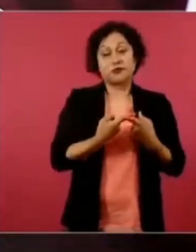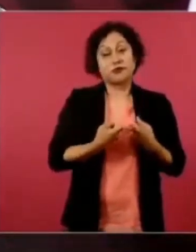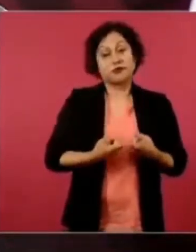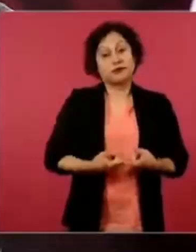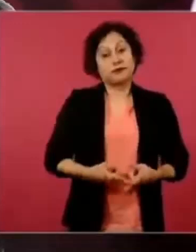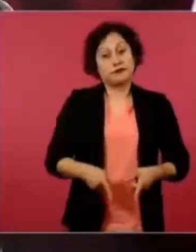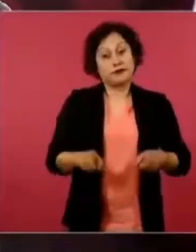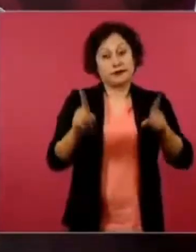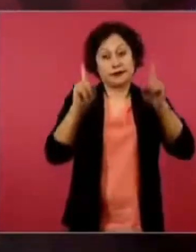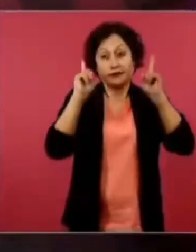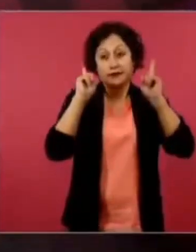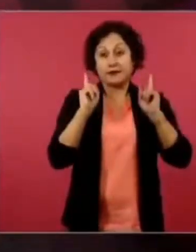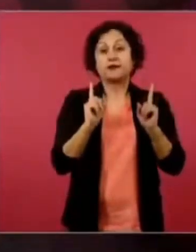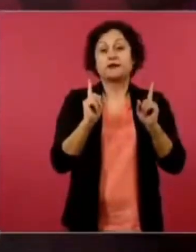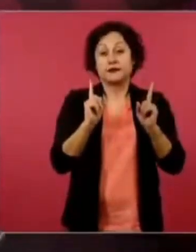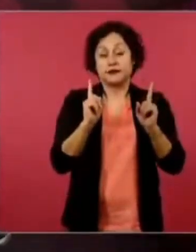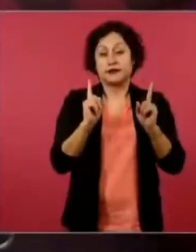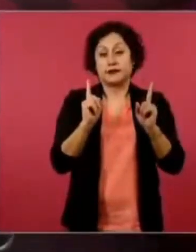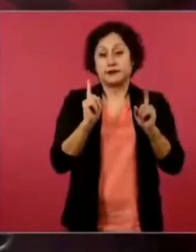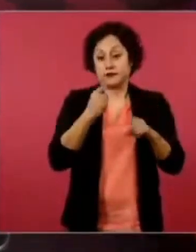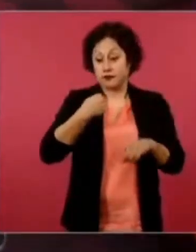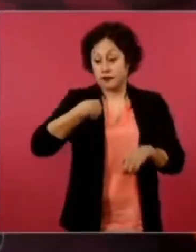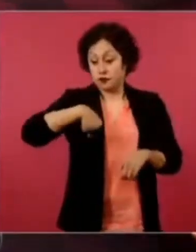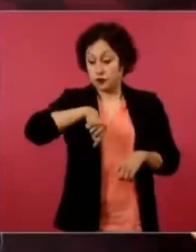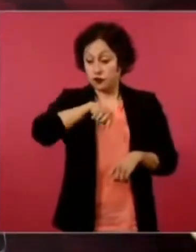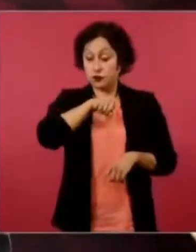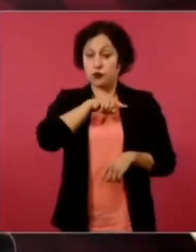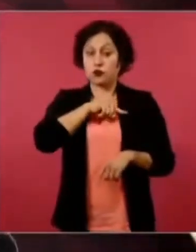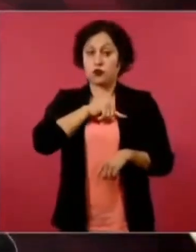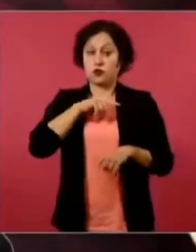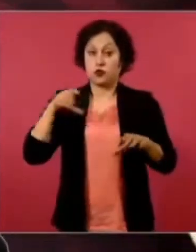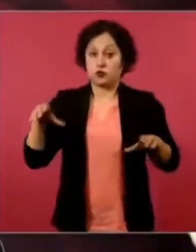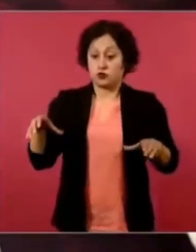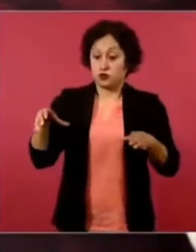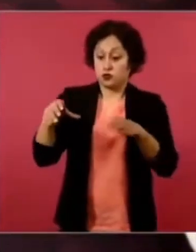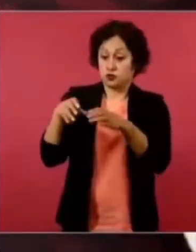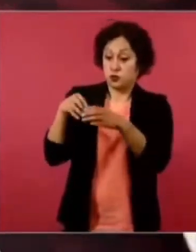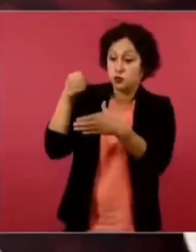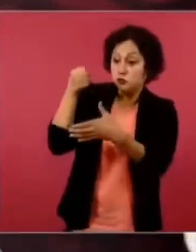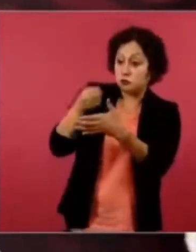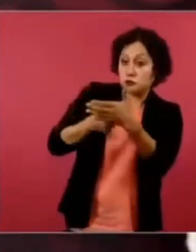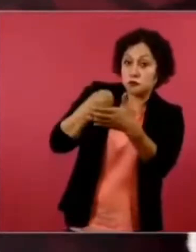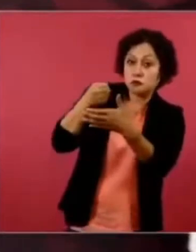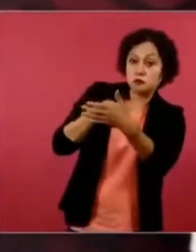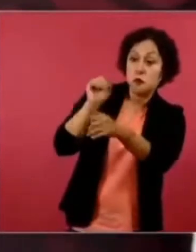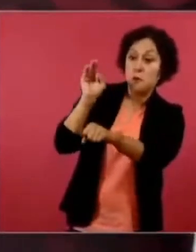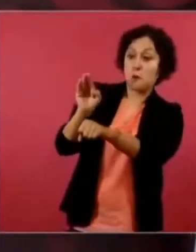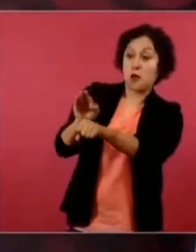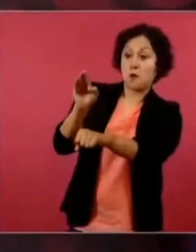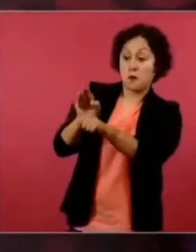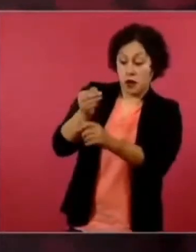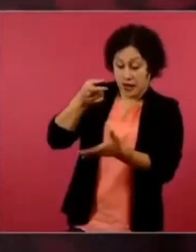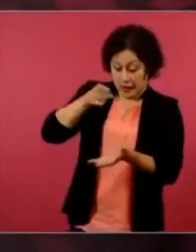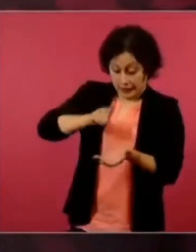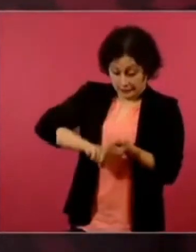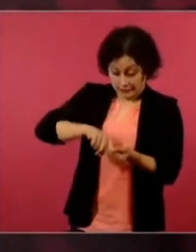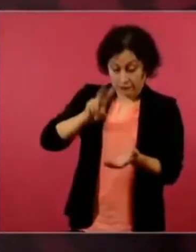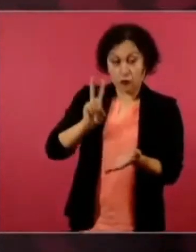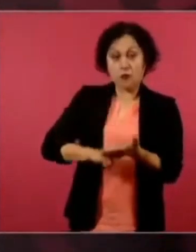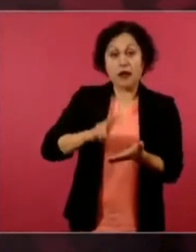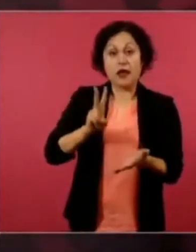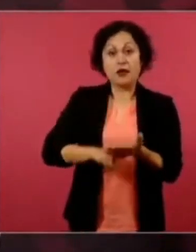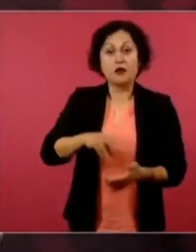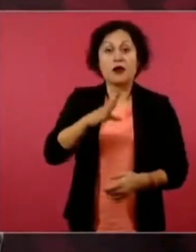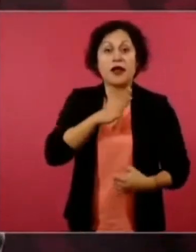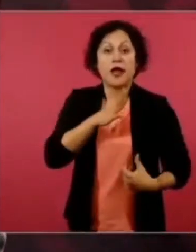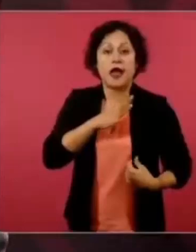con quienes luchamos en favor del pueblo y tenemos principio y tenemos ideales. Pero los van a, son manzana podrida que ya